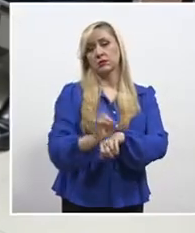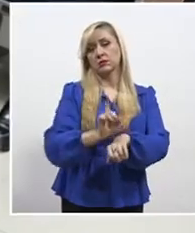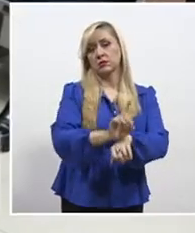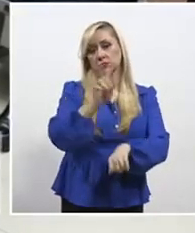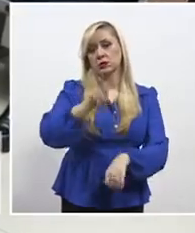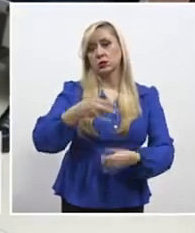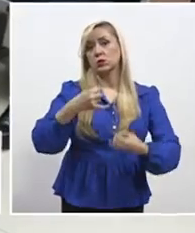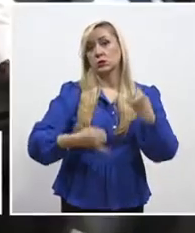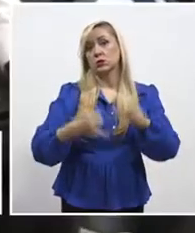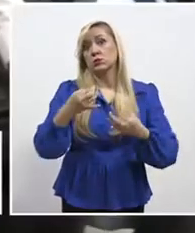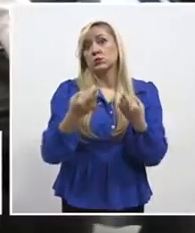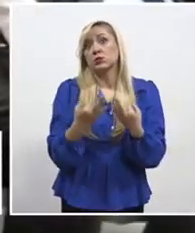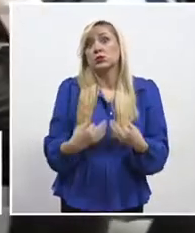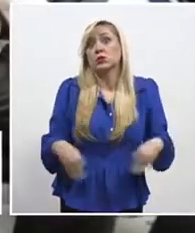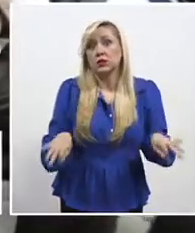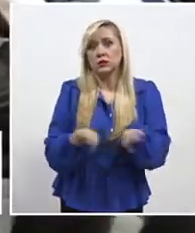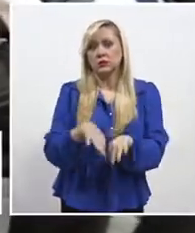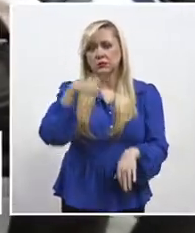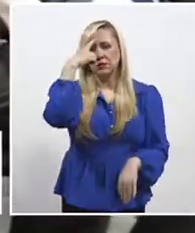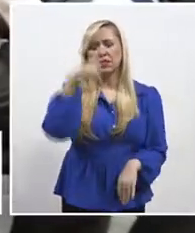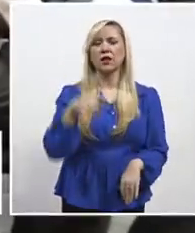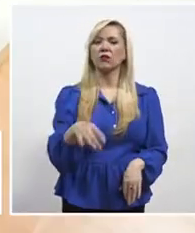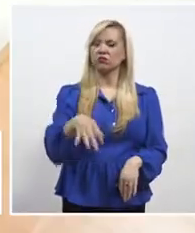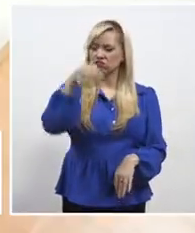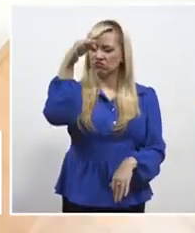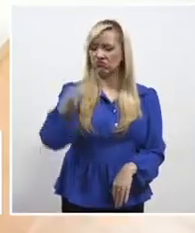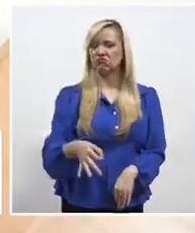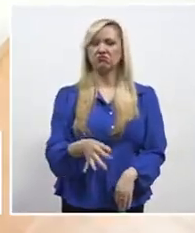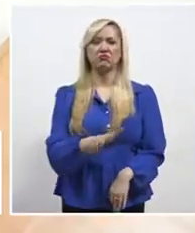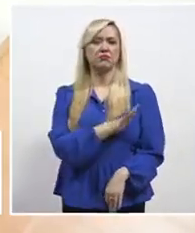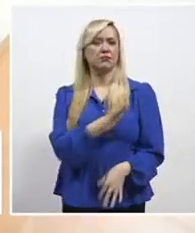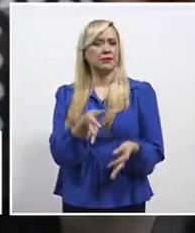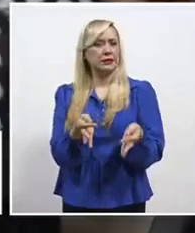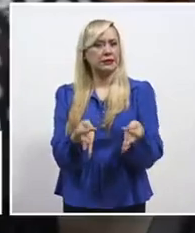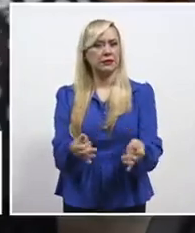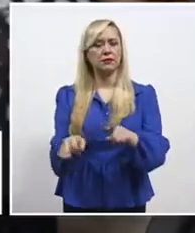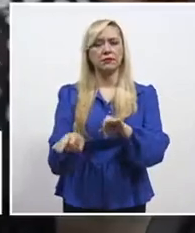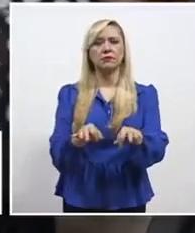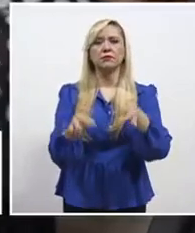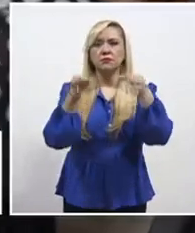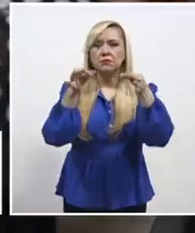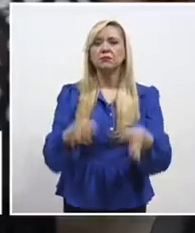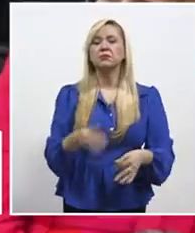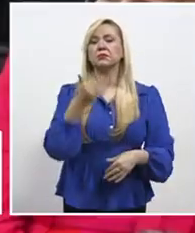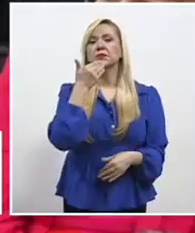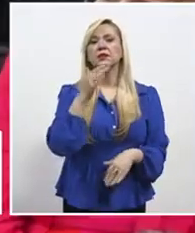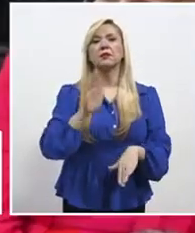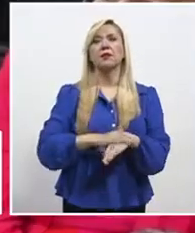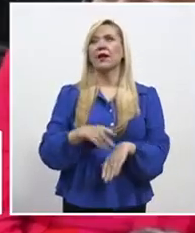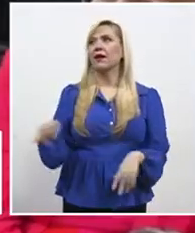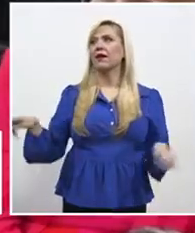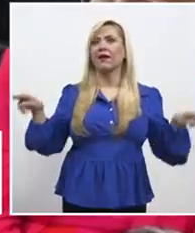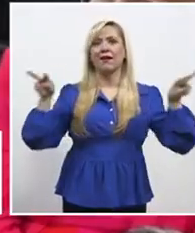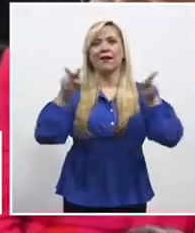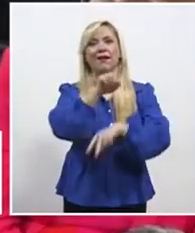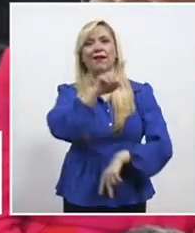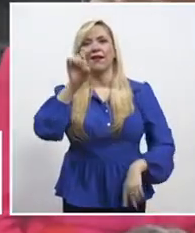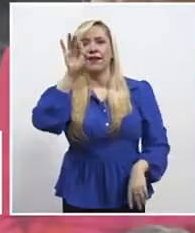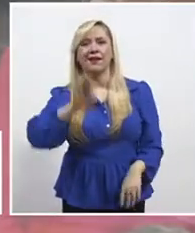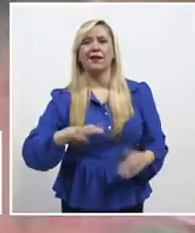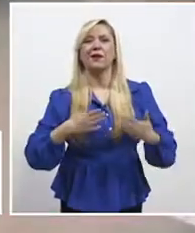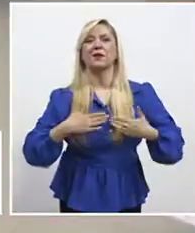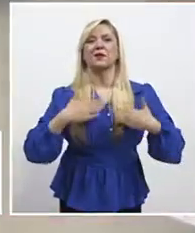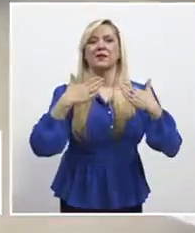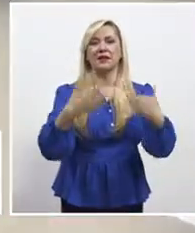personas juzgadoras contribuye a lograr la excelencia en el desempeño de su función, fortaleciendo la confianza de las y los ciudadanos en sus jueces